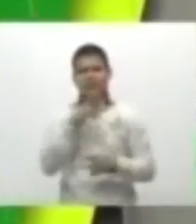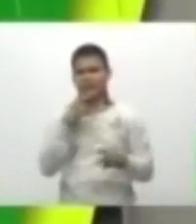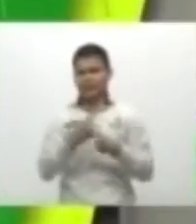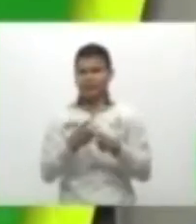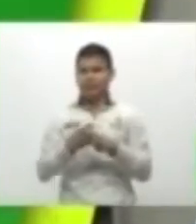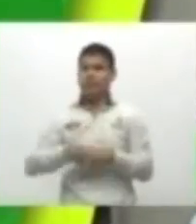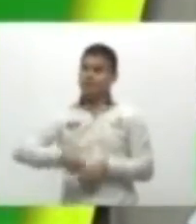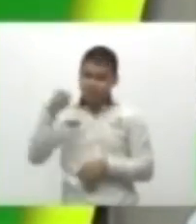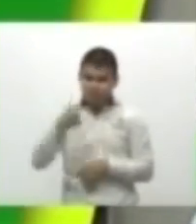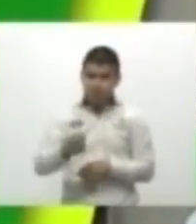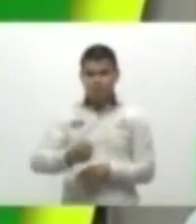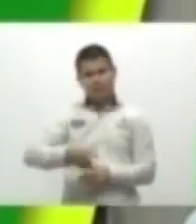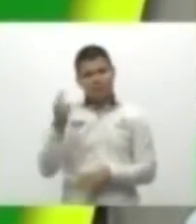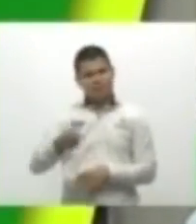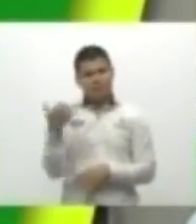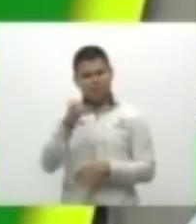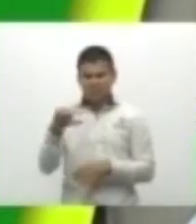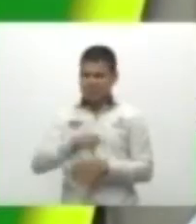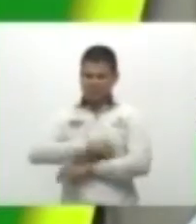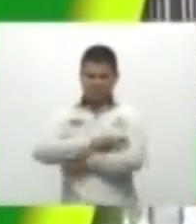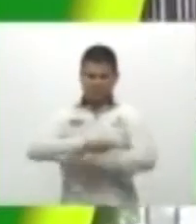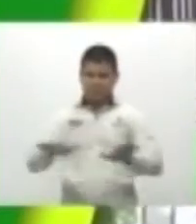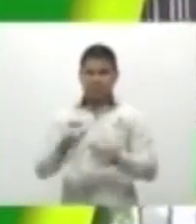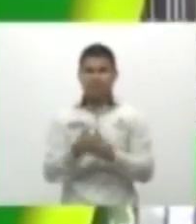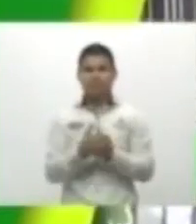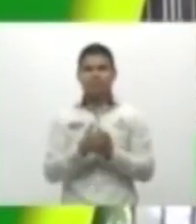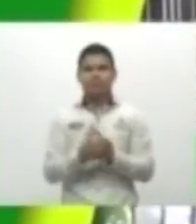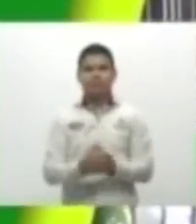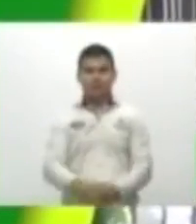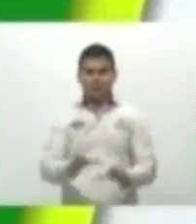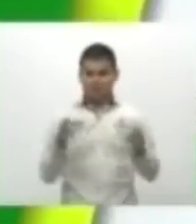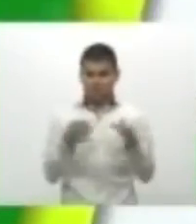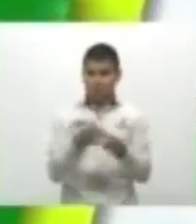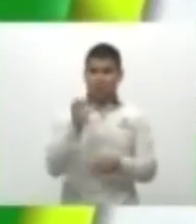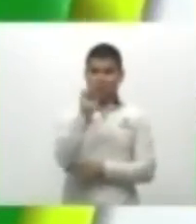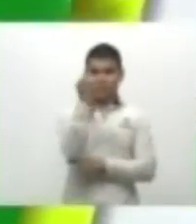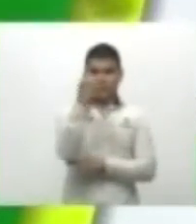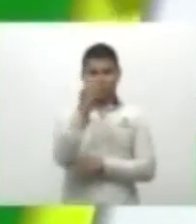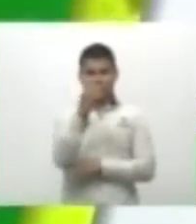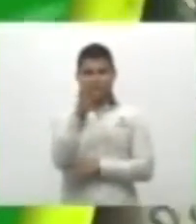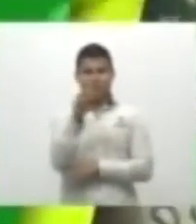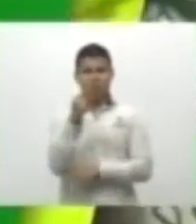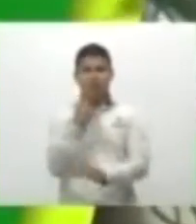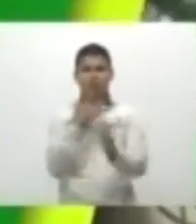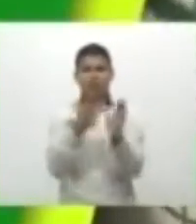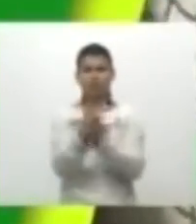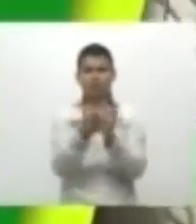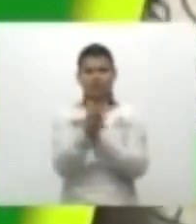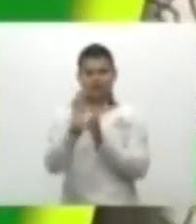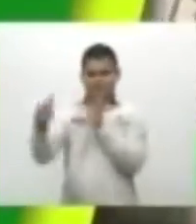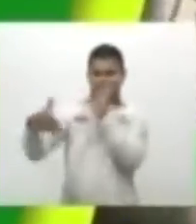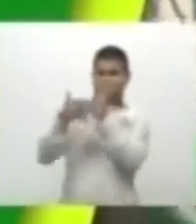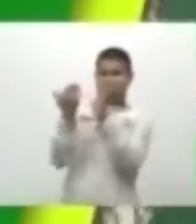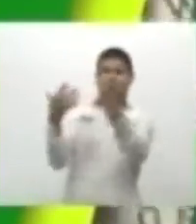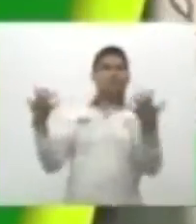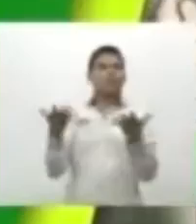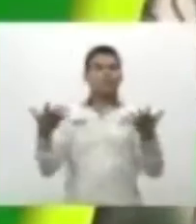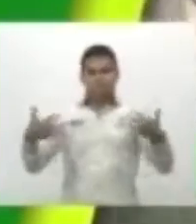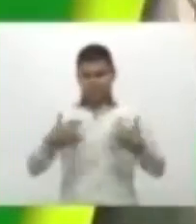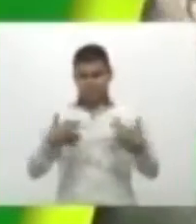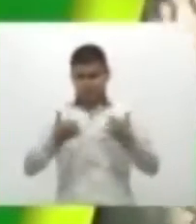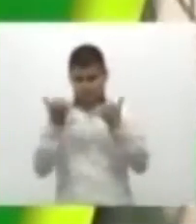delincuentes. Milagrosamente, sindicalista de la CUT sale ileso en atentado en su contra en Valledupar. A esta hora, policía